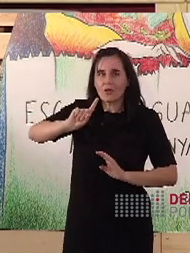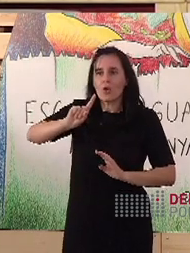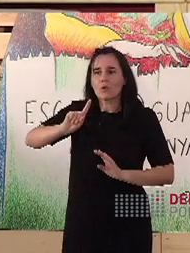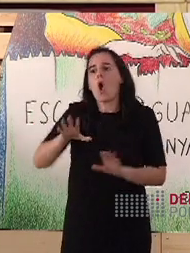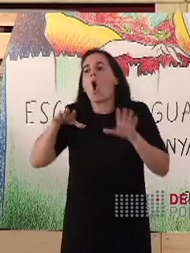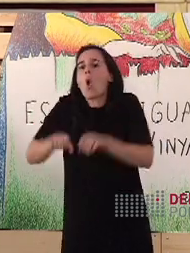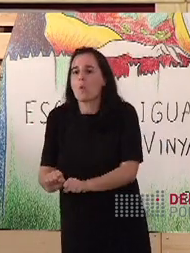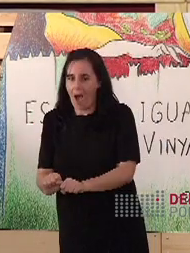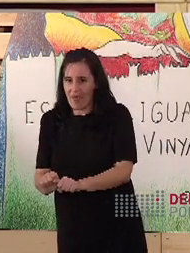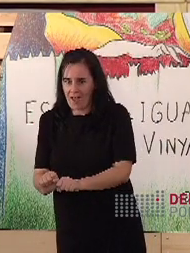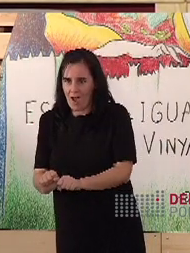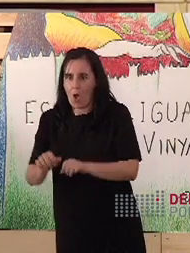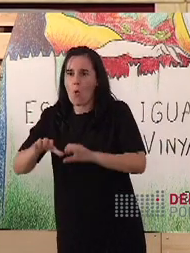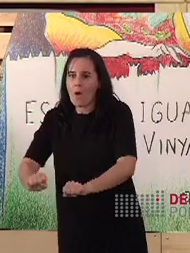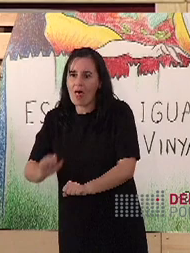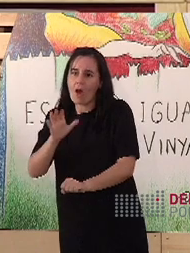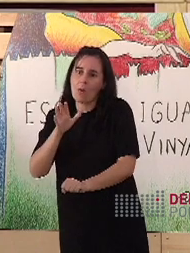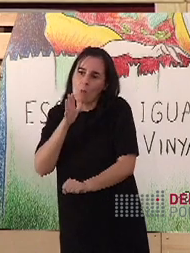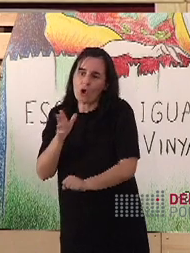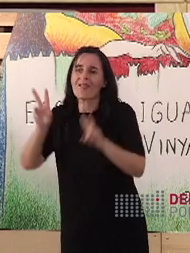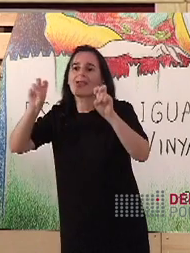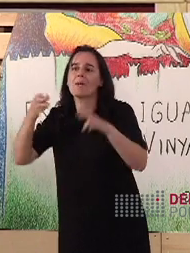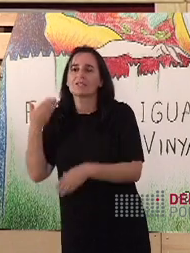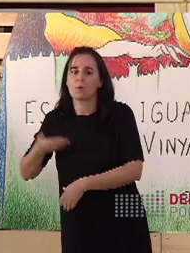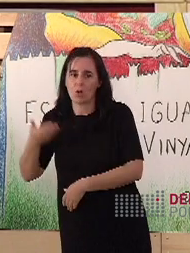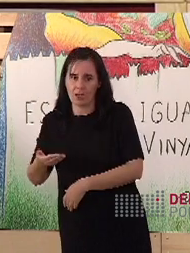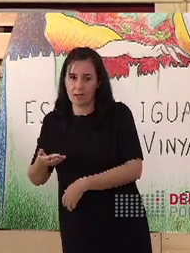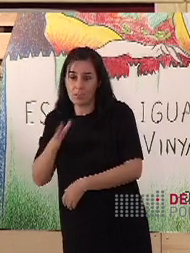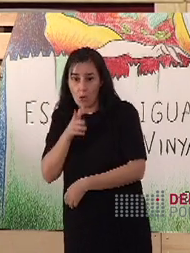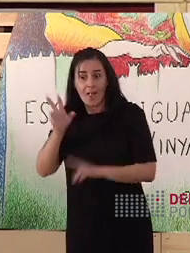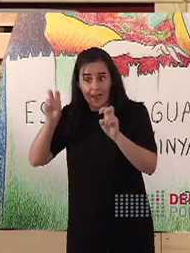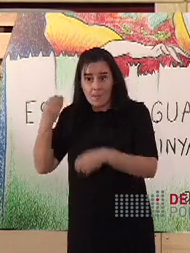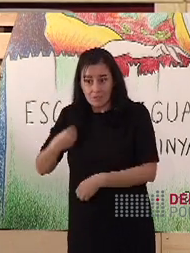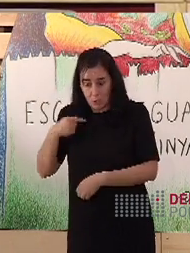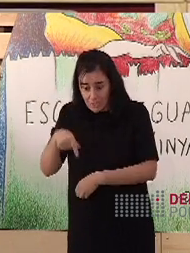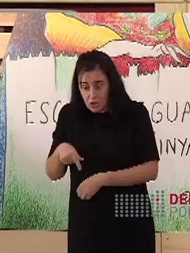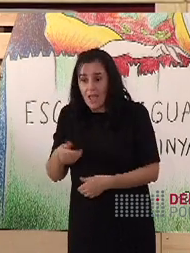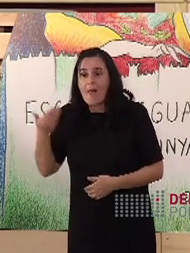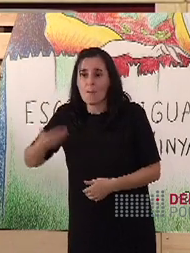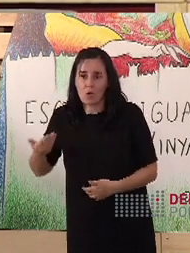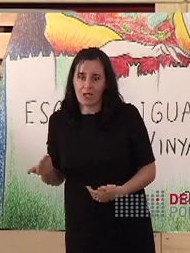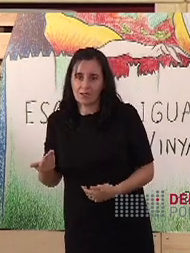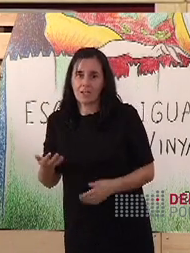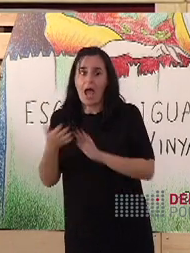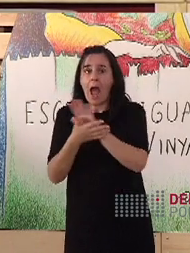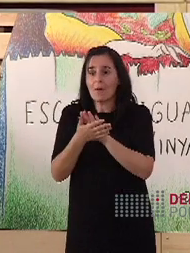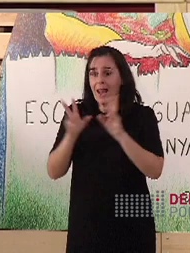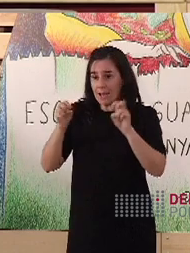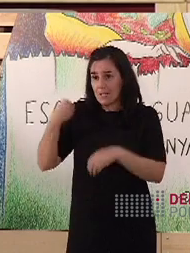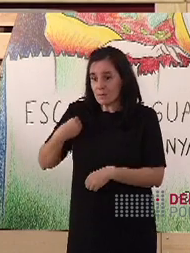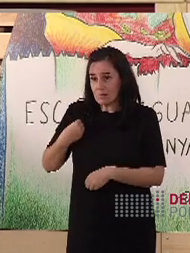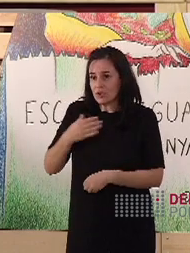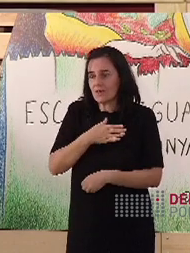ocupada de os temas que importan, porque estes son os temas que importan, porque falar destes temas é querer cambiar o